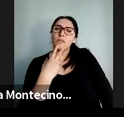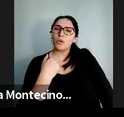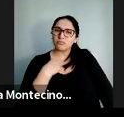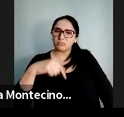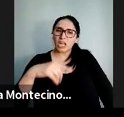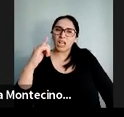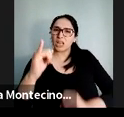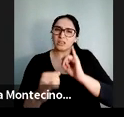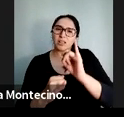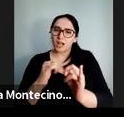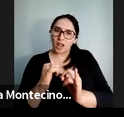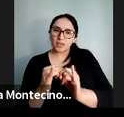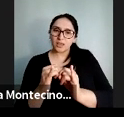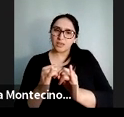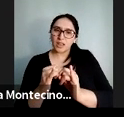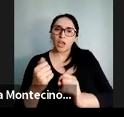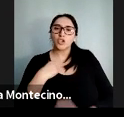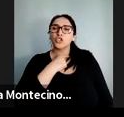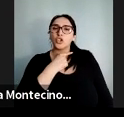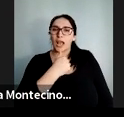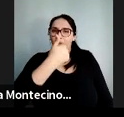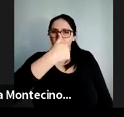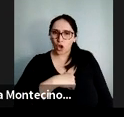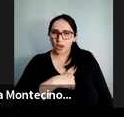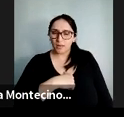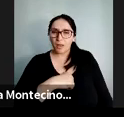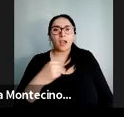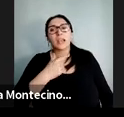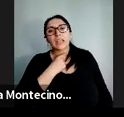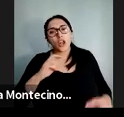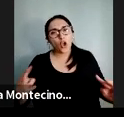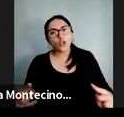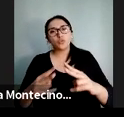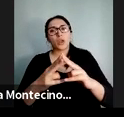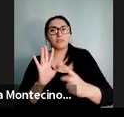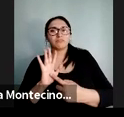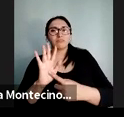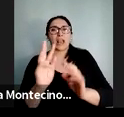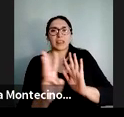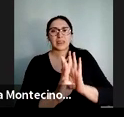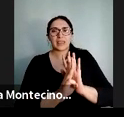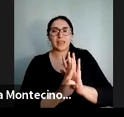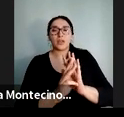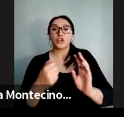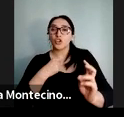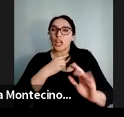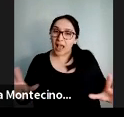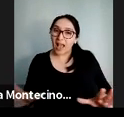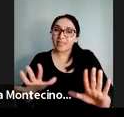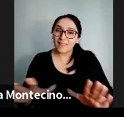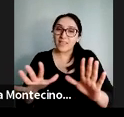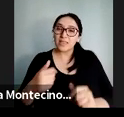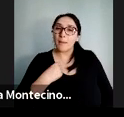Internet. Quiero ser anónima, quiero construir una identidad virtual distinta, quiero ser activista bajo mi propia